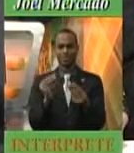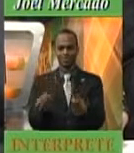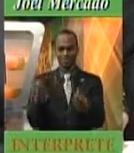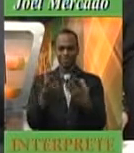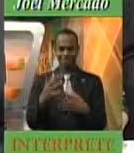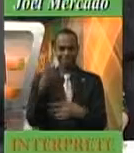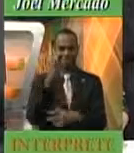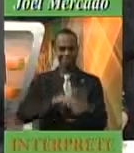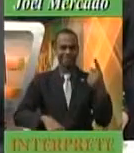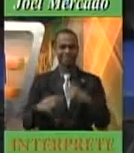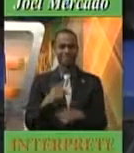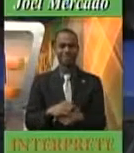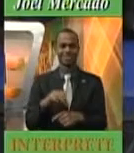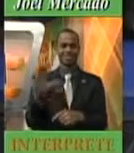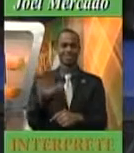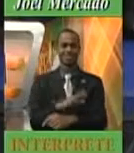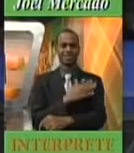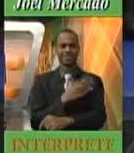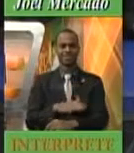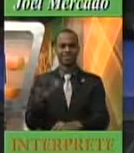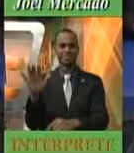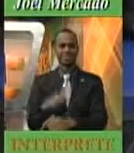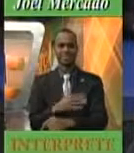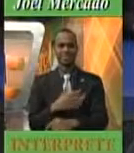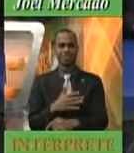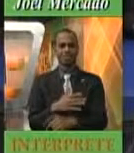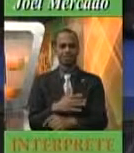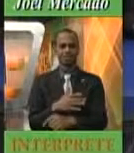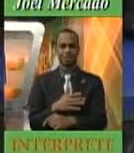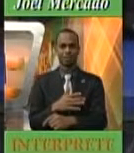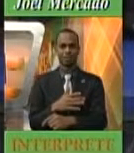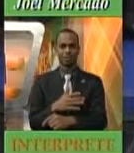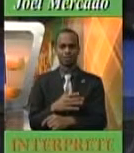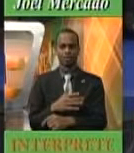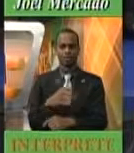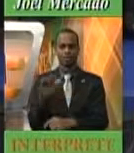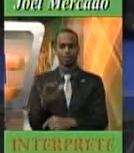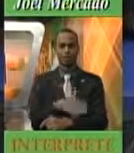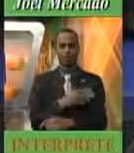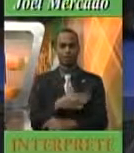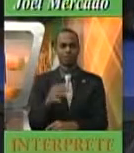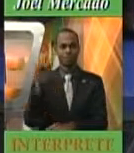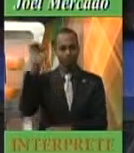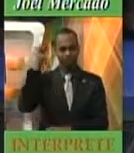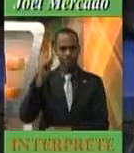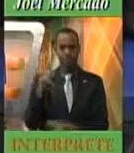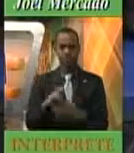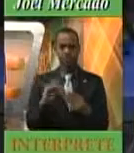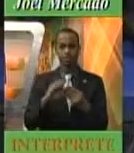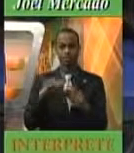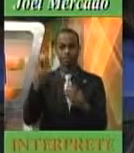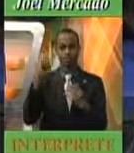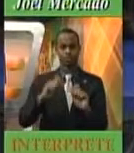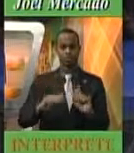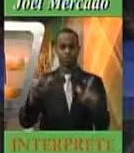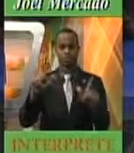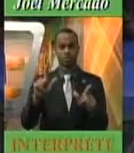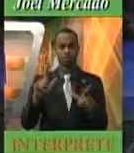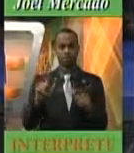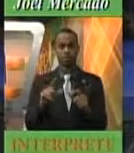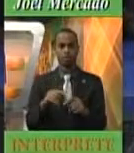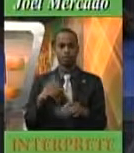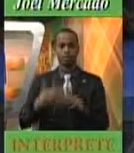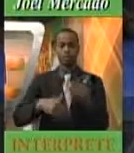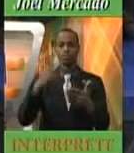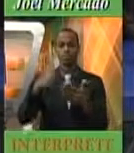no deja de hacer señas. Y la canción. Hace rato. Nos quedamos sin la canción. Antonella, pero la vamos a pautar, sí, a través tenemos de